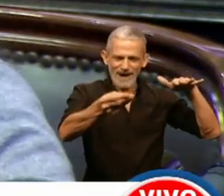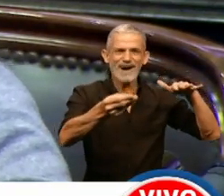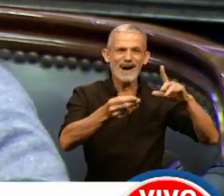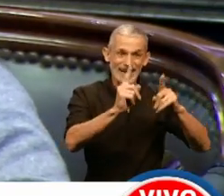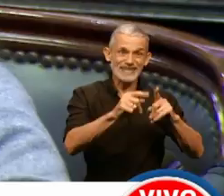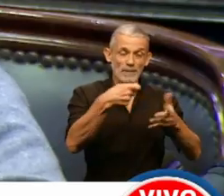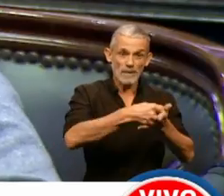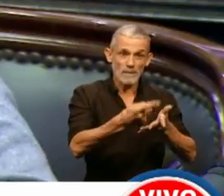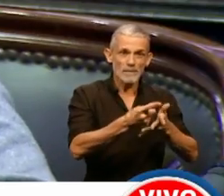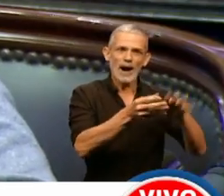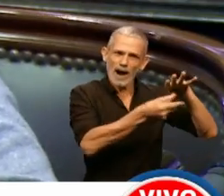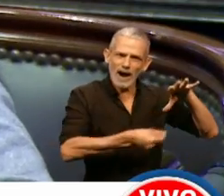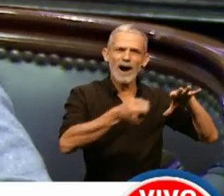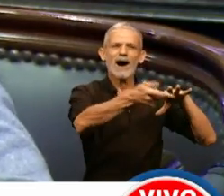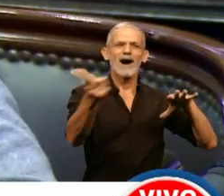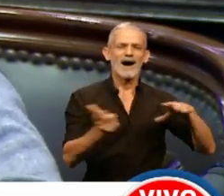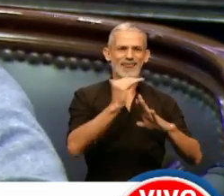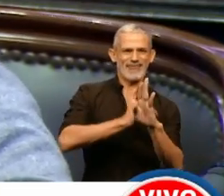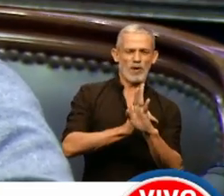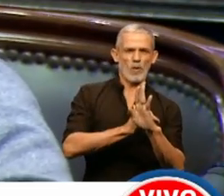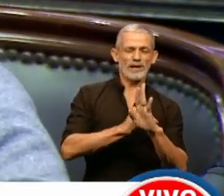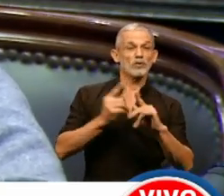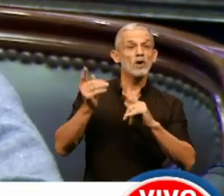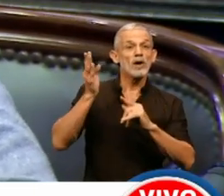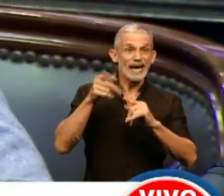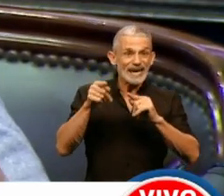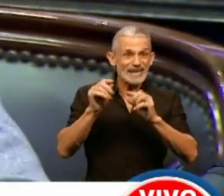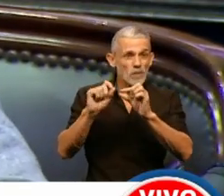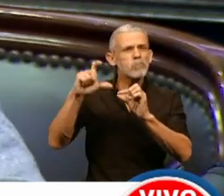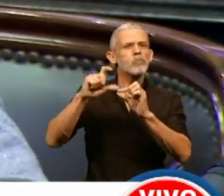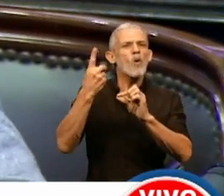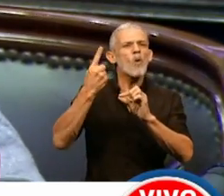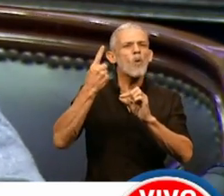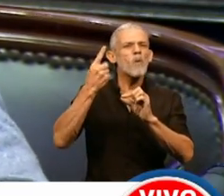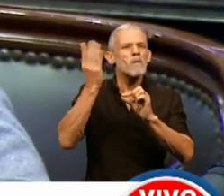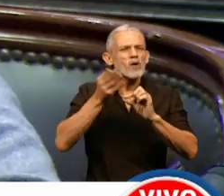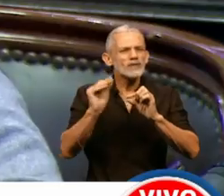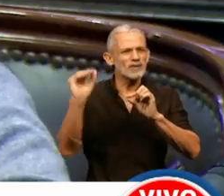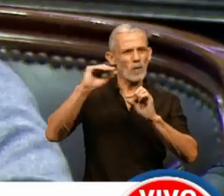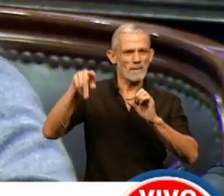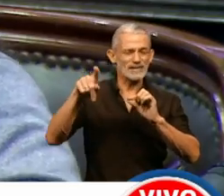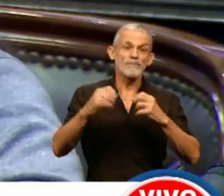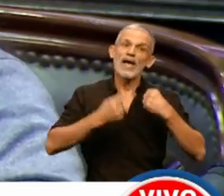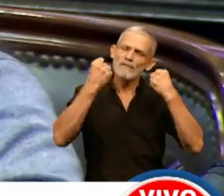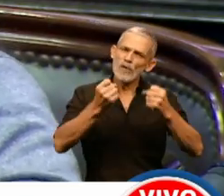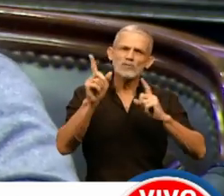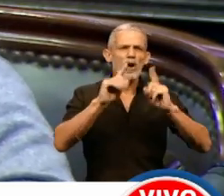y que además esa alícuota va a aumentar en un punto pero y a pesar de los esfuerzos que han hecho algunos diputados del frente de